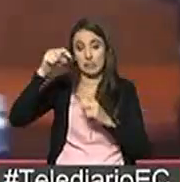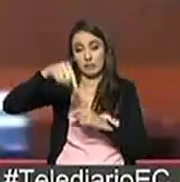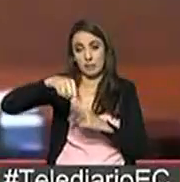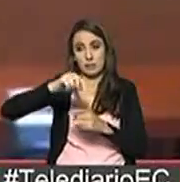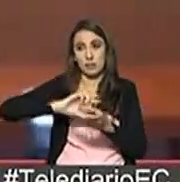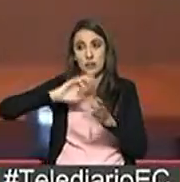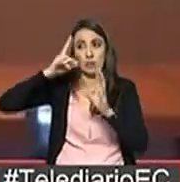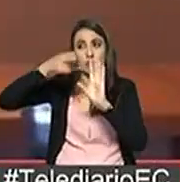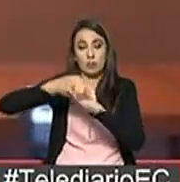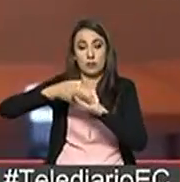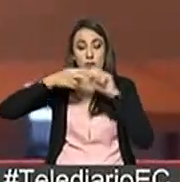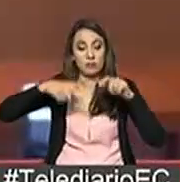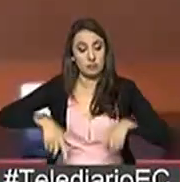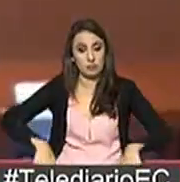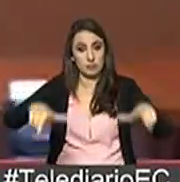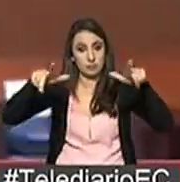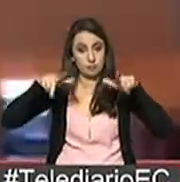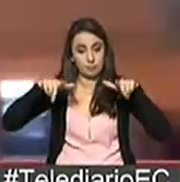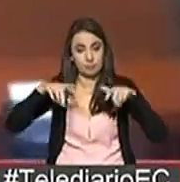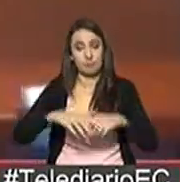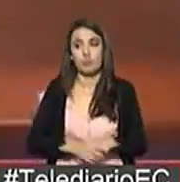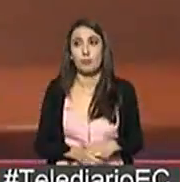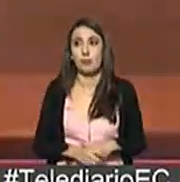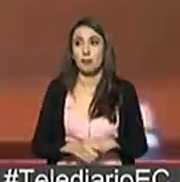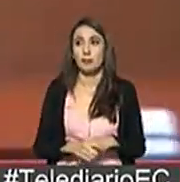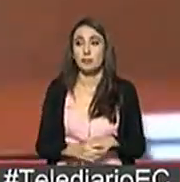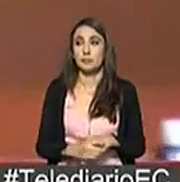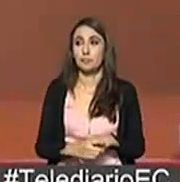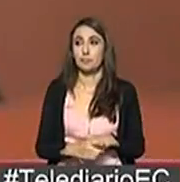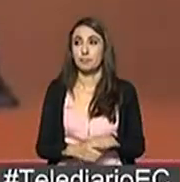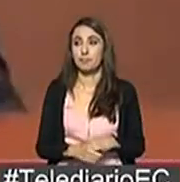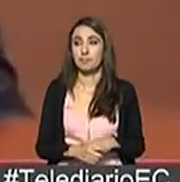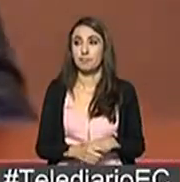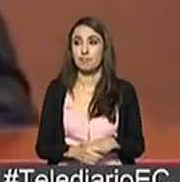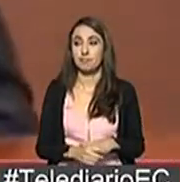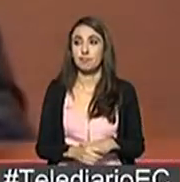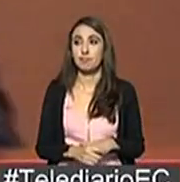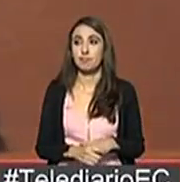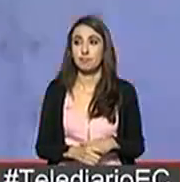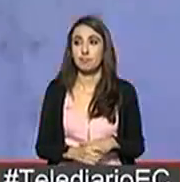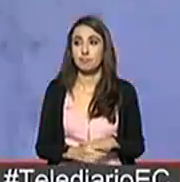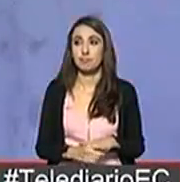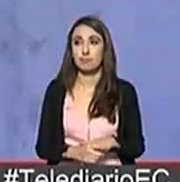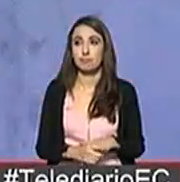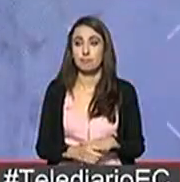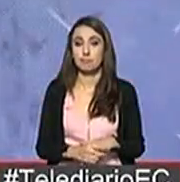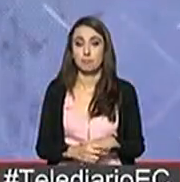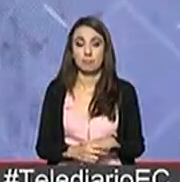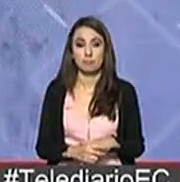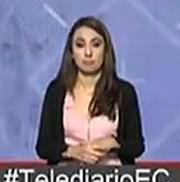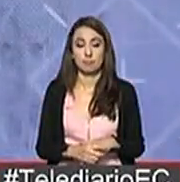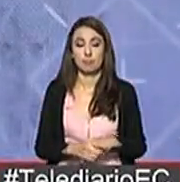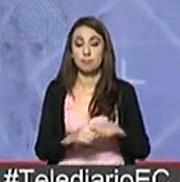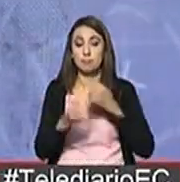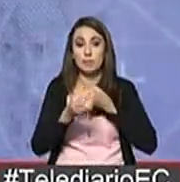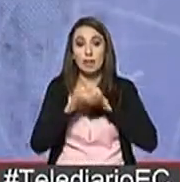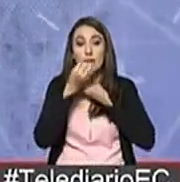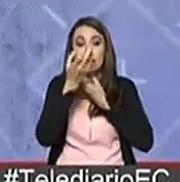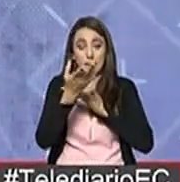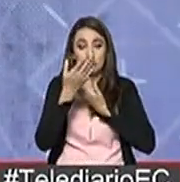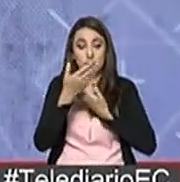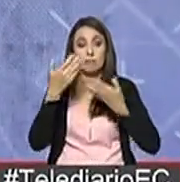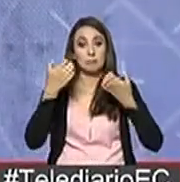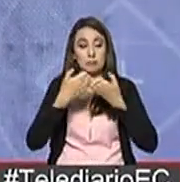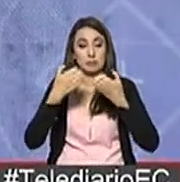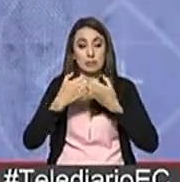presencia del presidente de la República, Lenín Moreno. Valeria Villarroa, en Medios Públicos. Les contamos que policías y militares